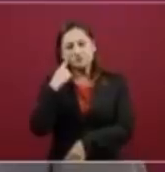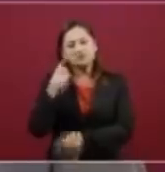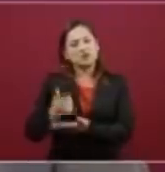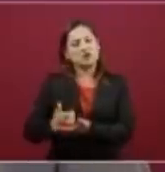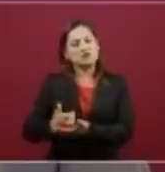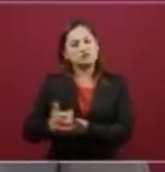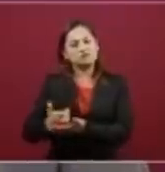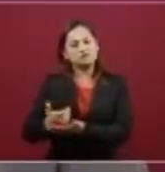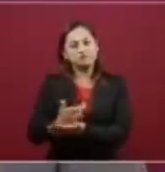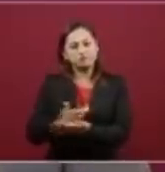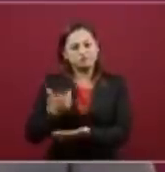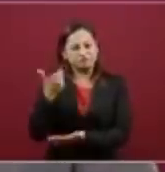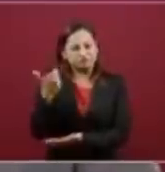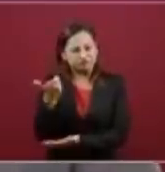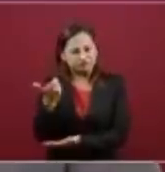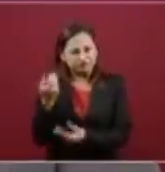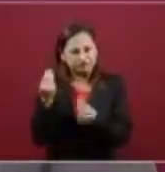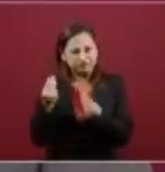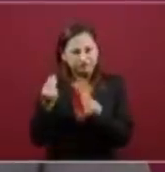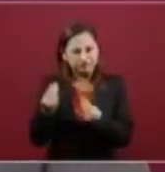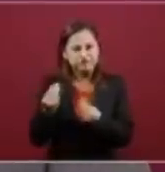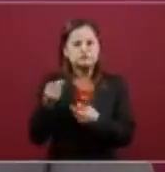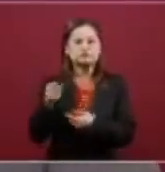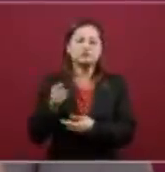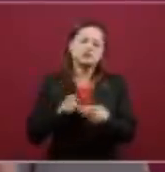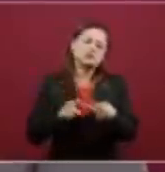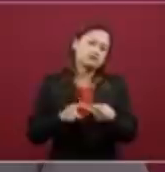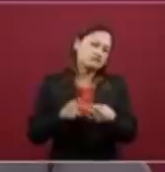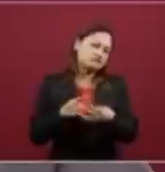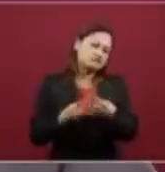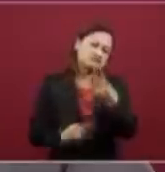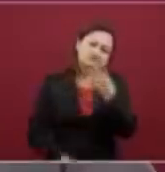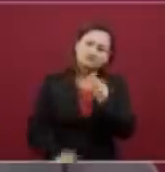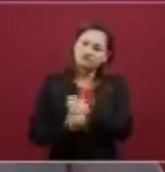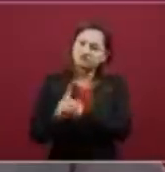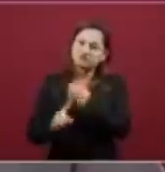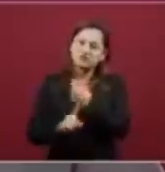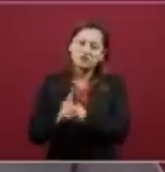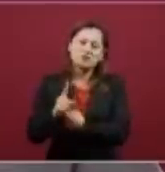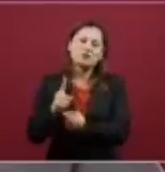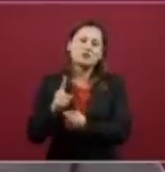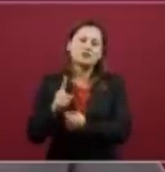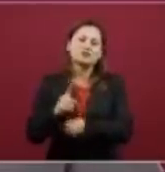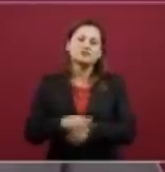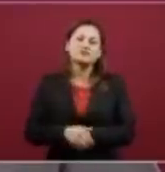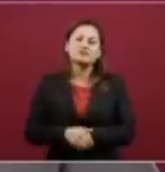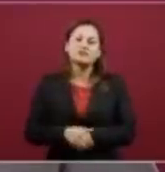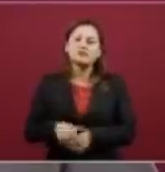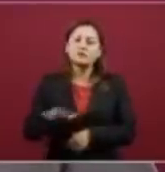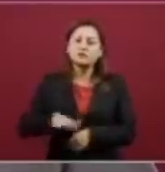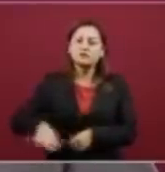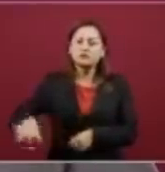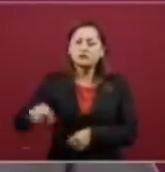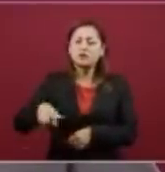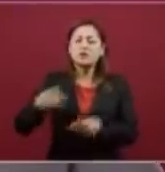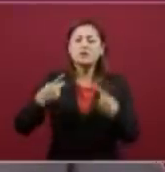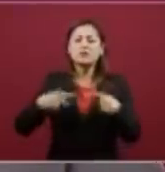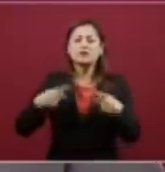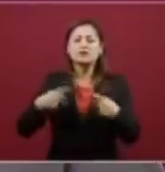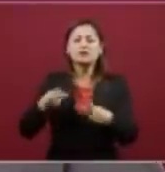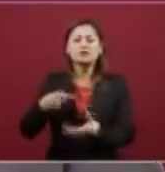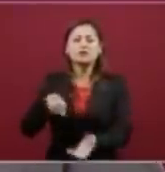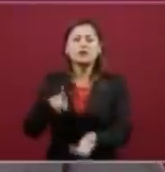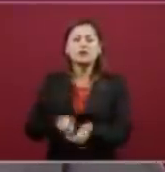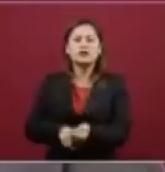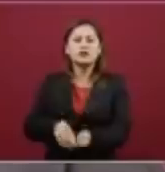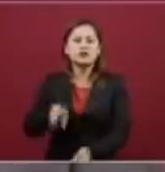evidentemente. Problemas, voy a decir uno, es de los importantes, pues con el personal que contratan de seguridad. El